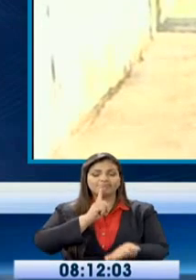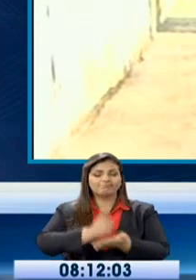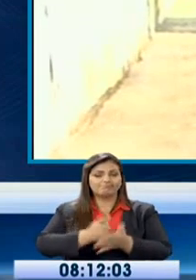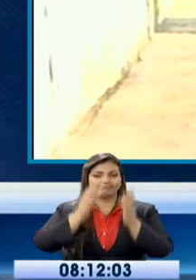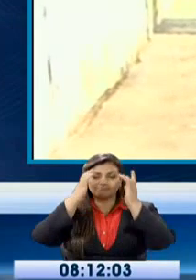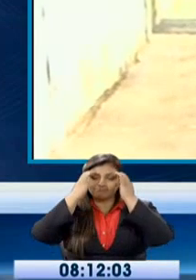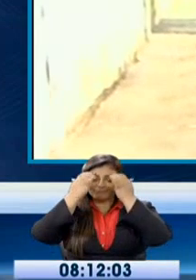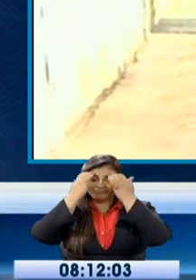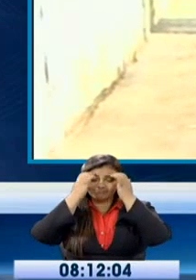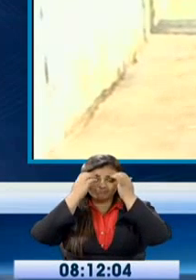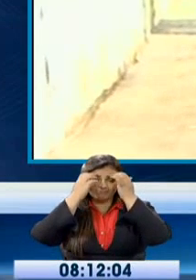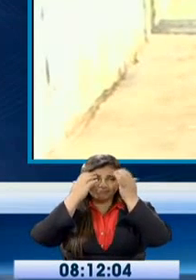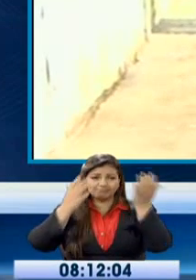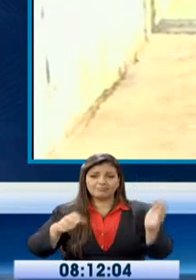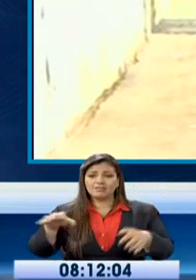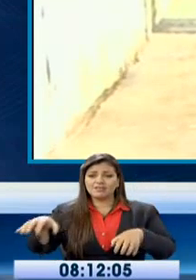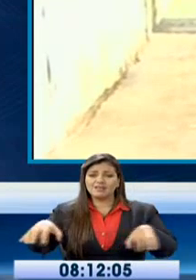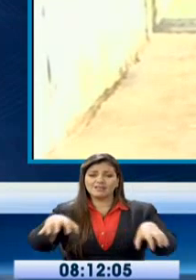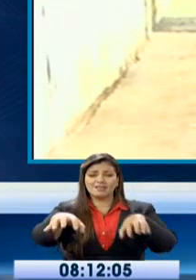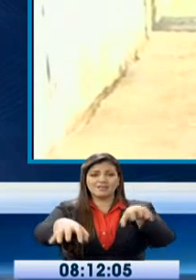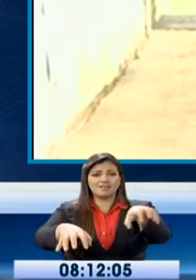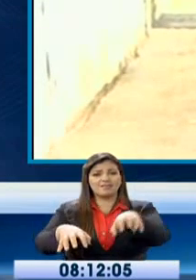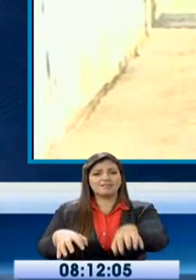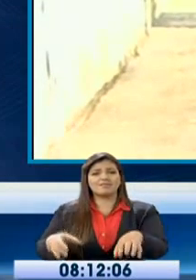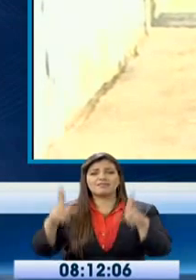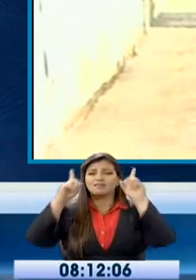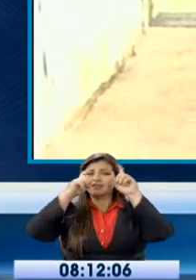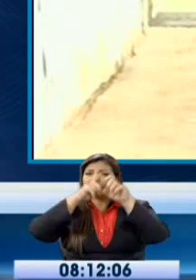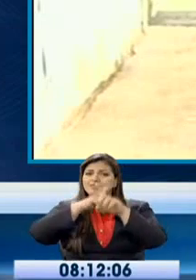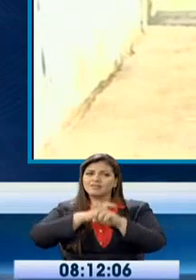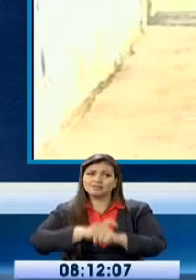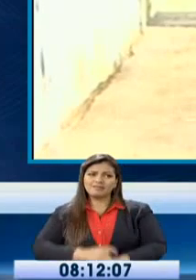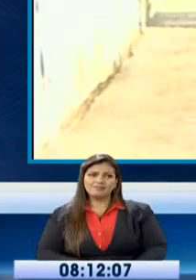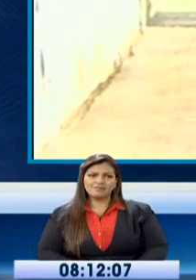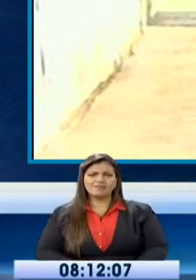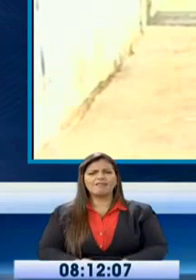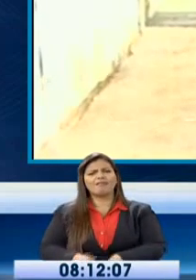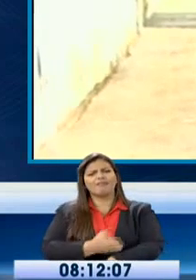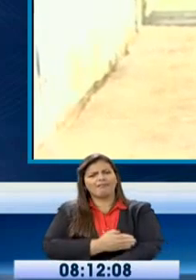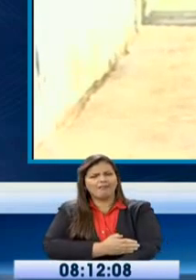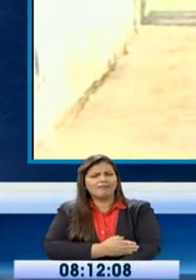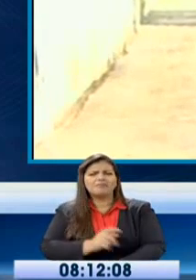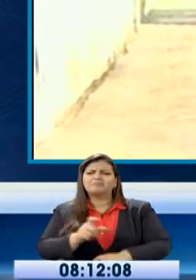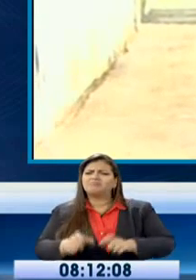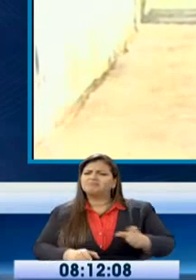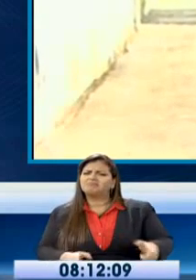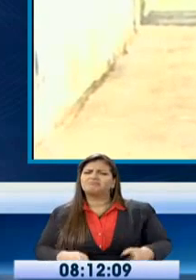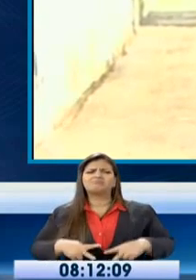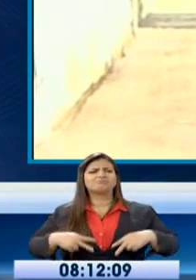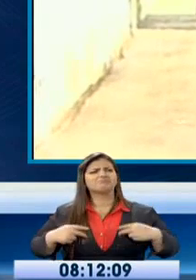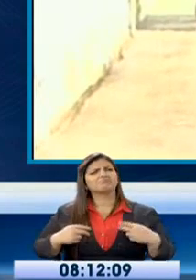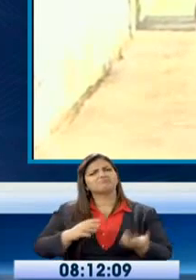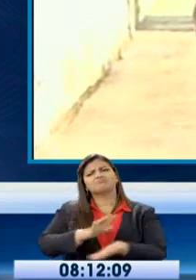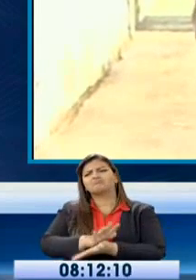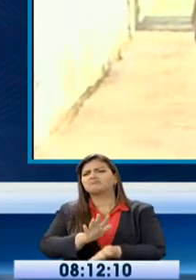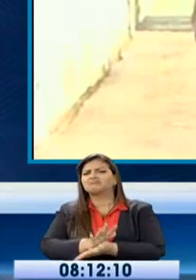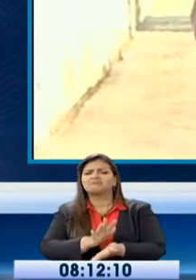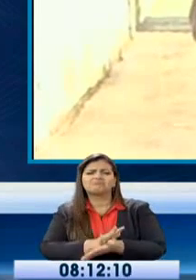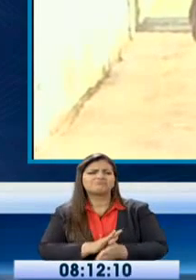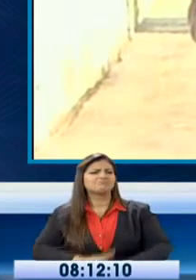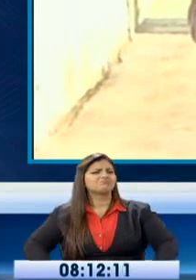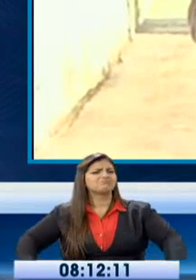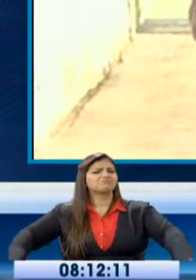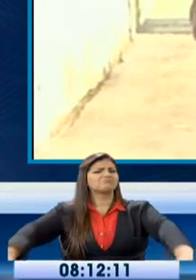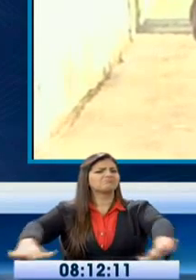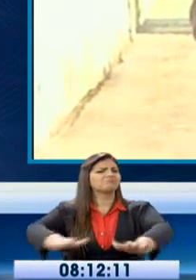ciudad. Bueno, en algunos sectores. Muy dura, muy difícil, sobre todo porque ha obligado a cambiar las costumbres de la gente. Mira tú, la señora decía, este es mi barrio, aquí nací,